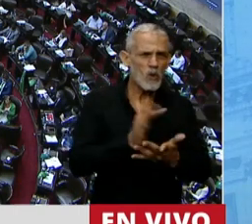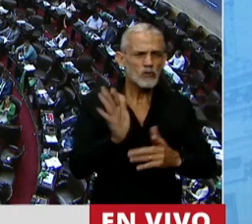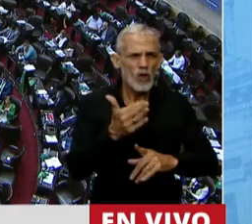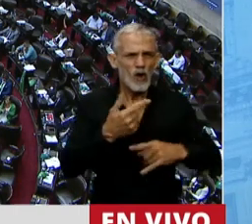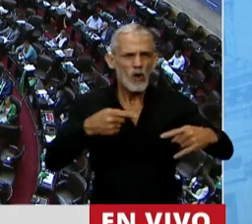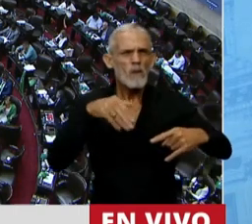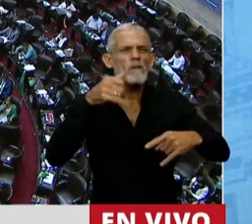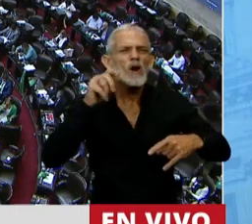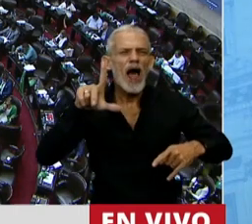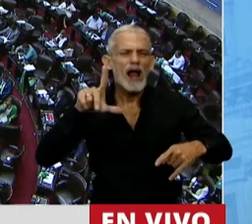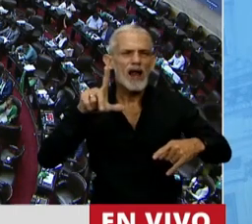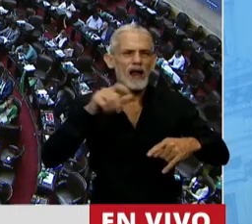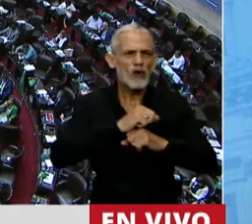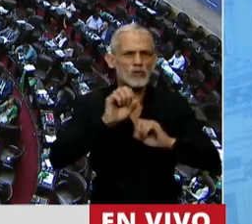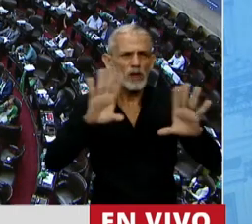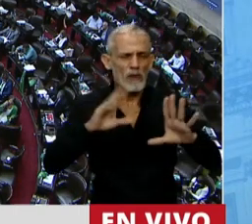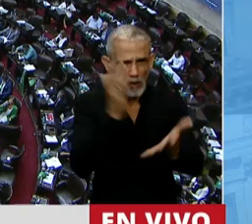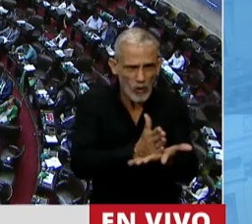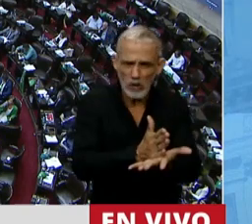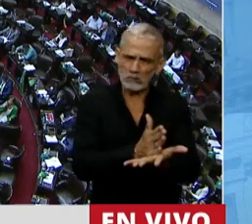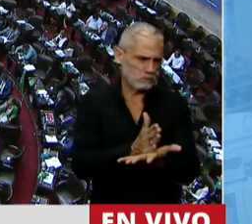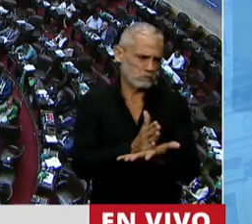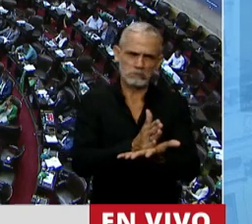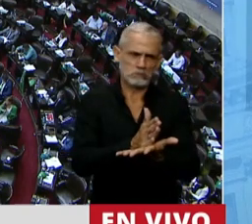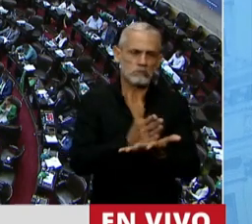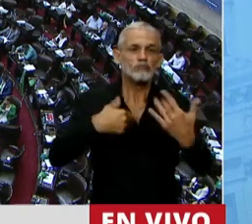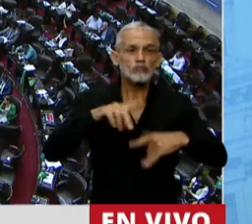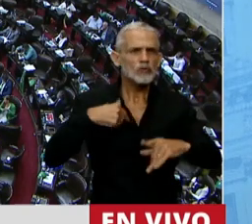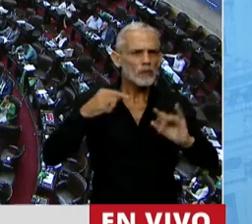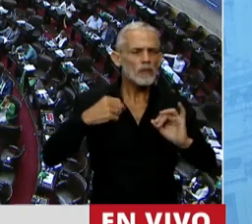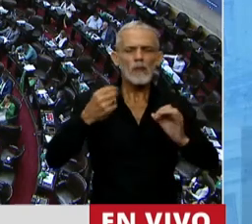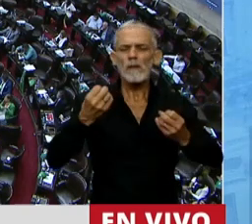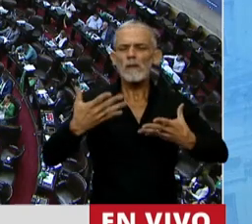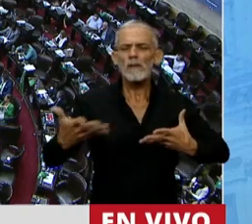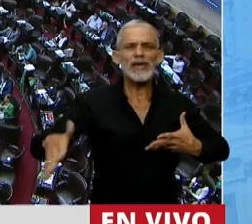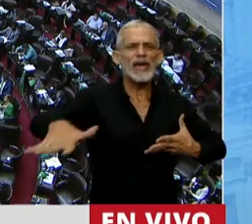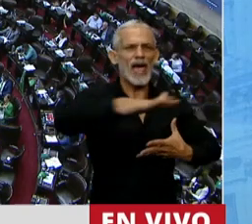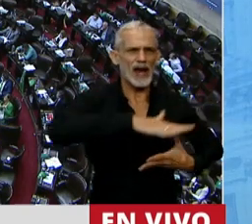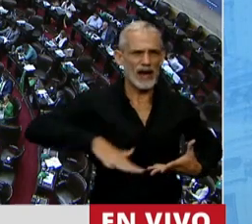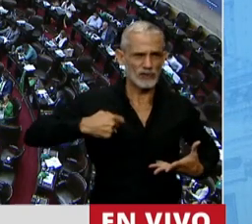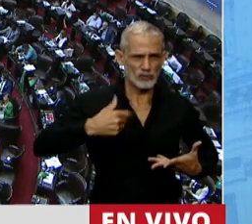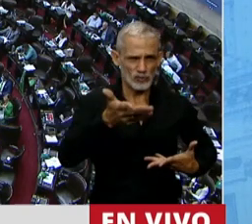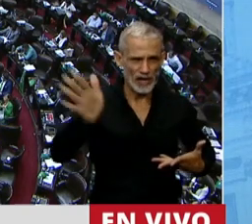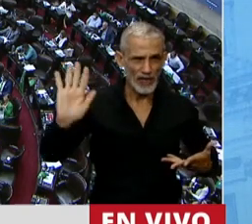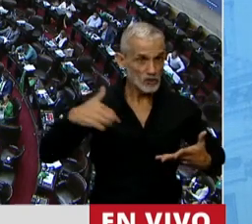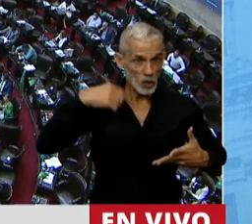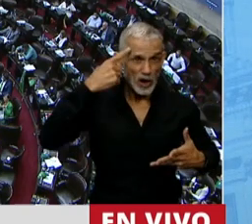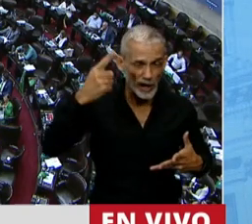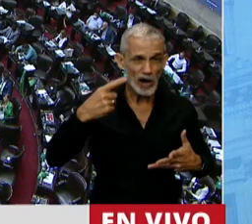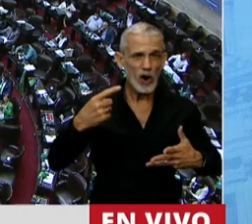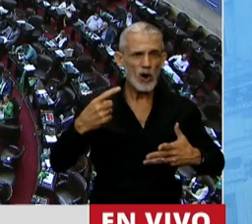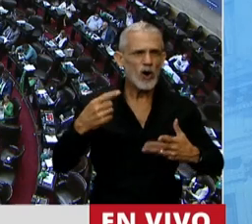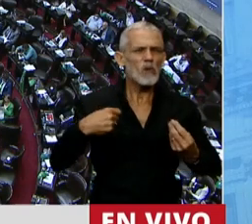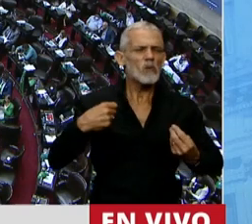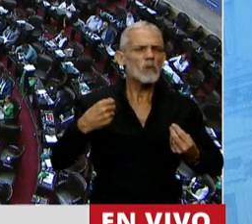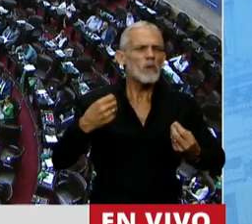infracción moral. El deber nuestro es en relación al bien común. Hoy considero que ese bien común es la